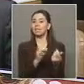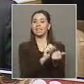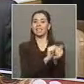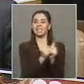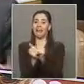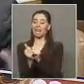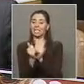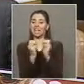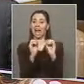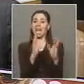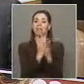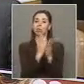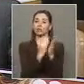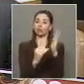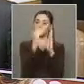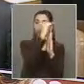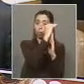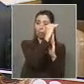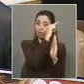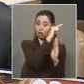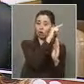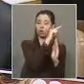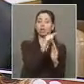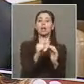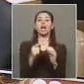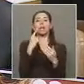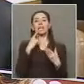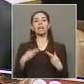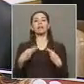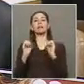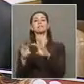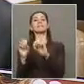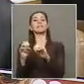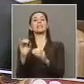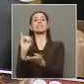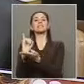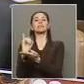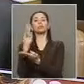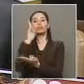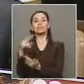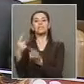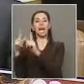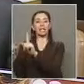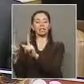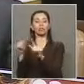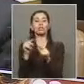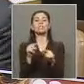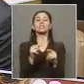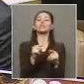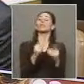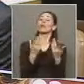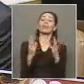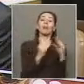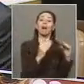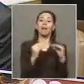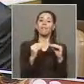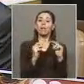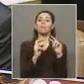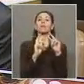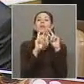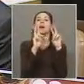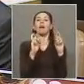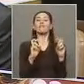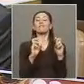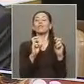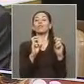educación superior se dicte en una institución que no esté acreditada. Pero aquí está en juego el tipo de formación y lo que se ha dicho que en el caso